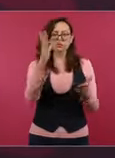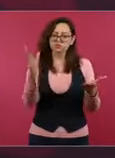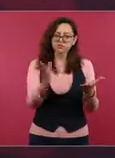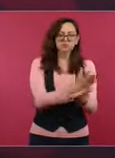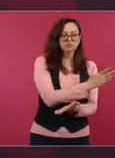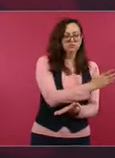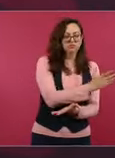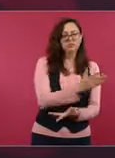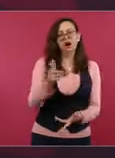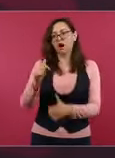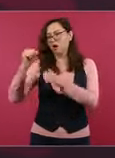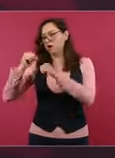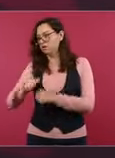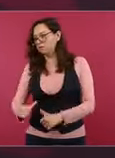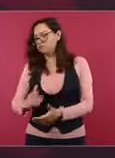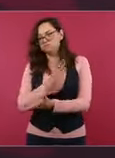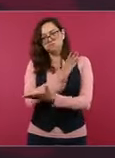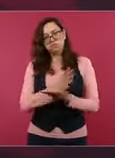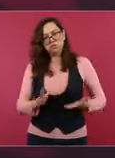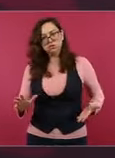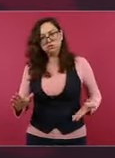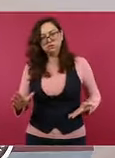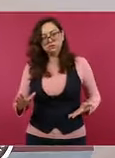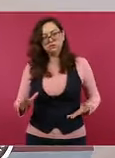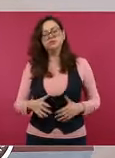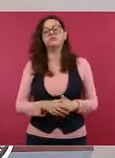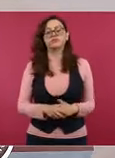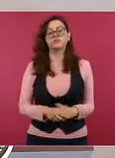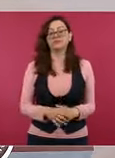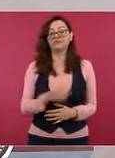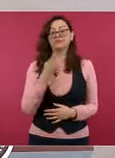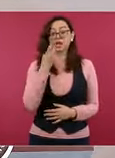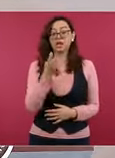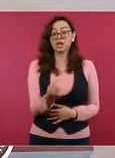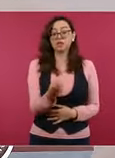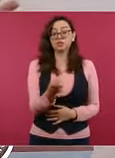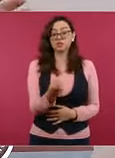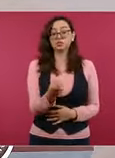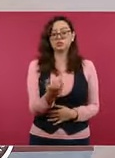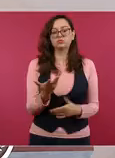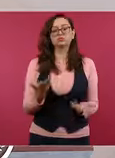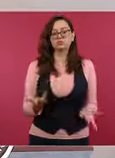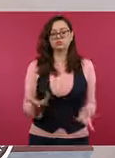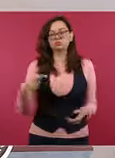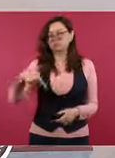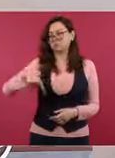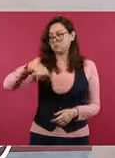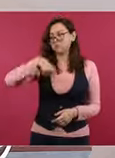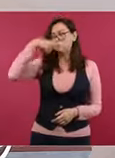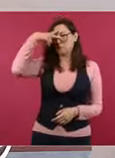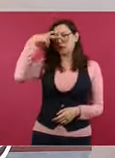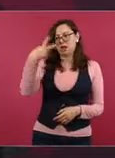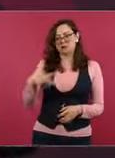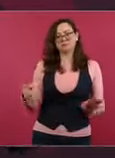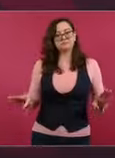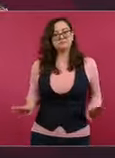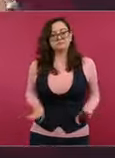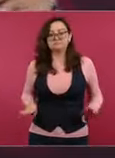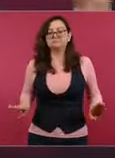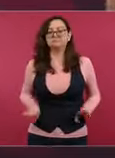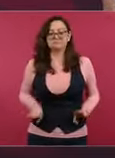al César lo que es del César. Y eso distingue a México.